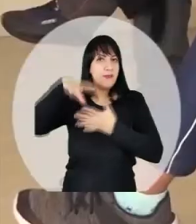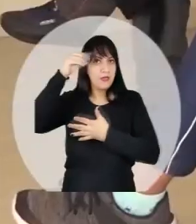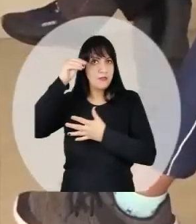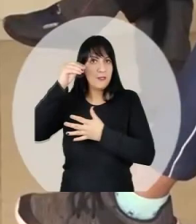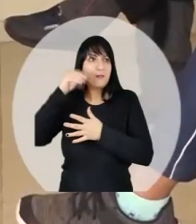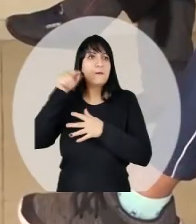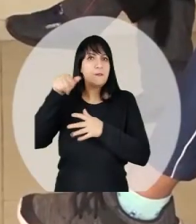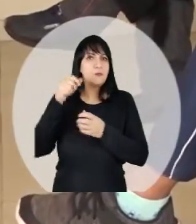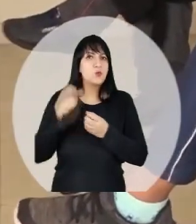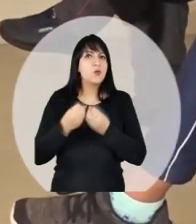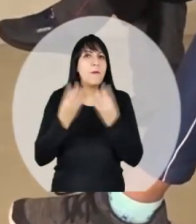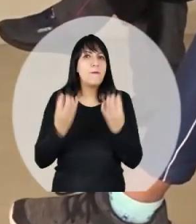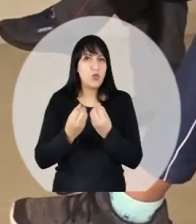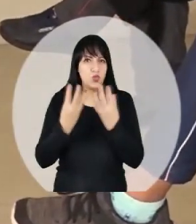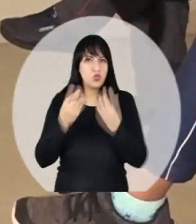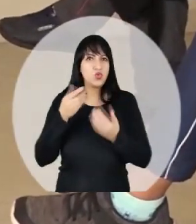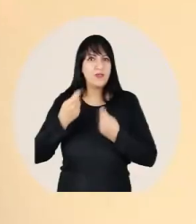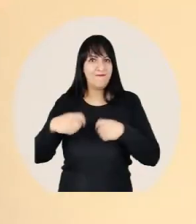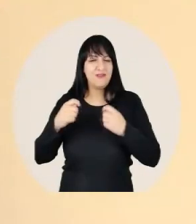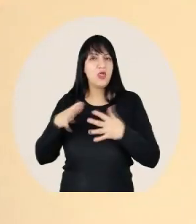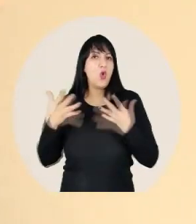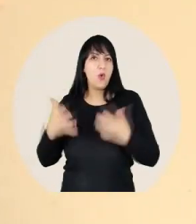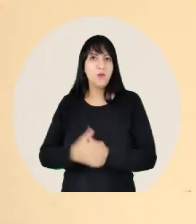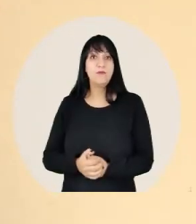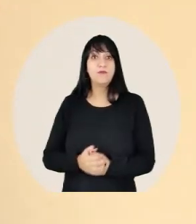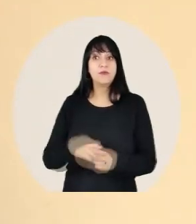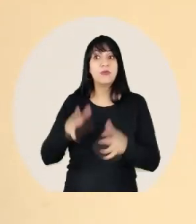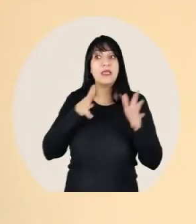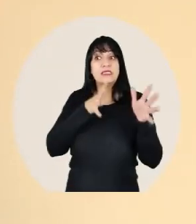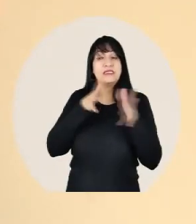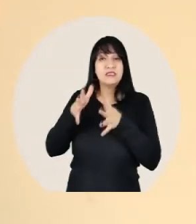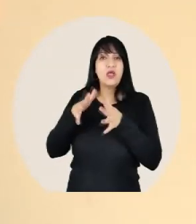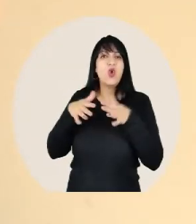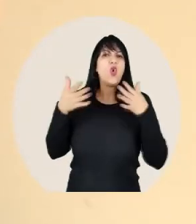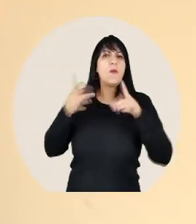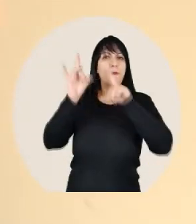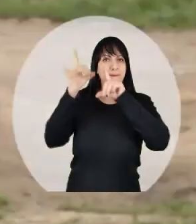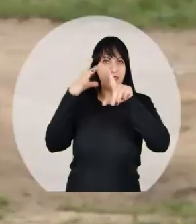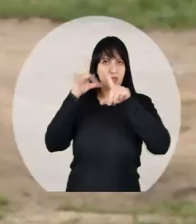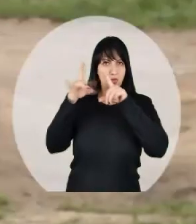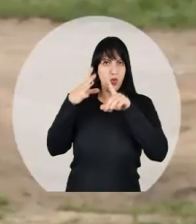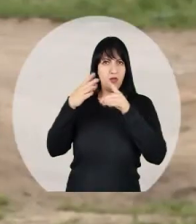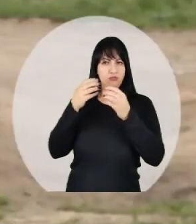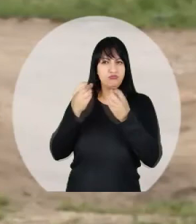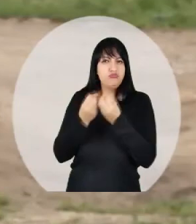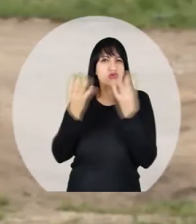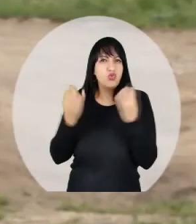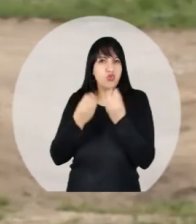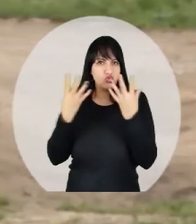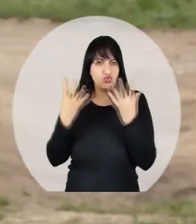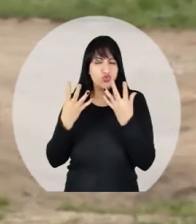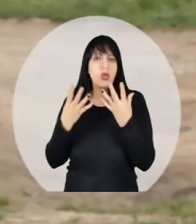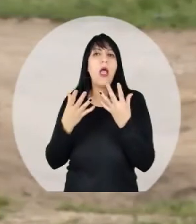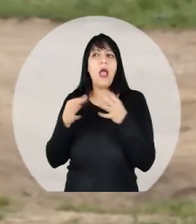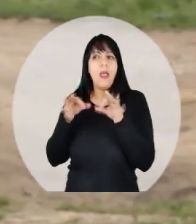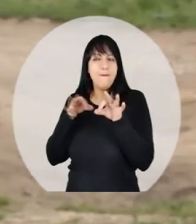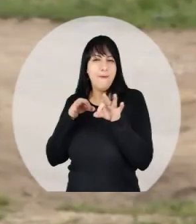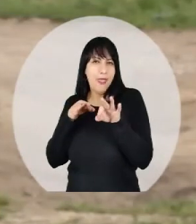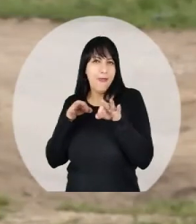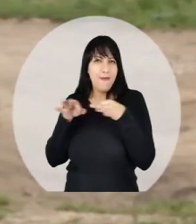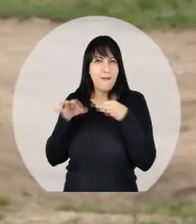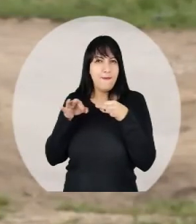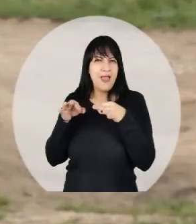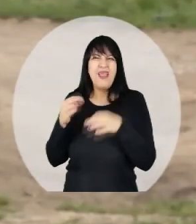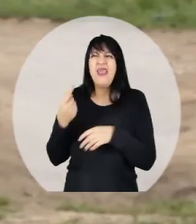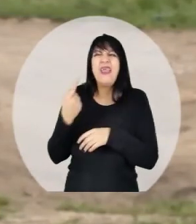procesos de comercialización que tanta falta les hace a nuestros productores. Les enseñamos a identificar una idea de negocio digital, después de